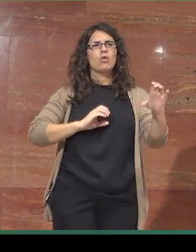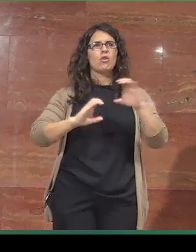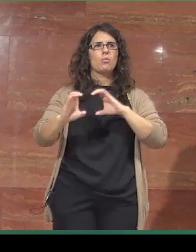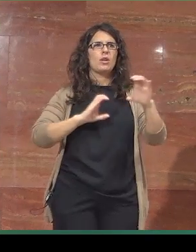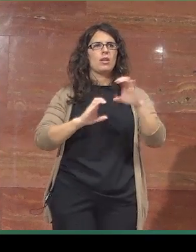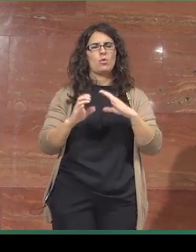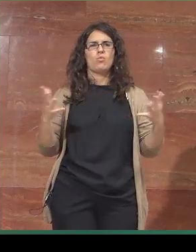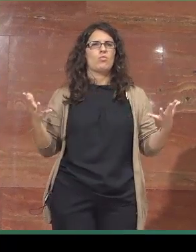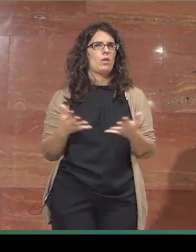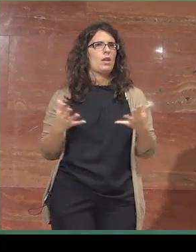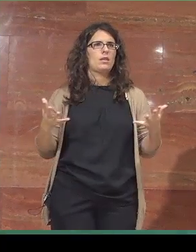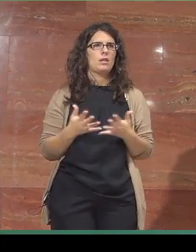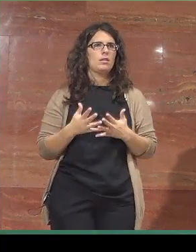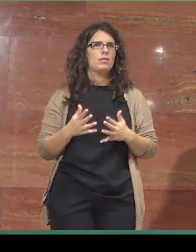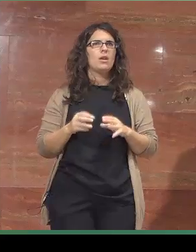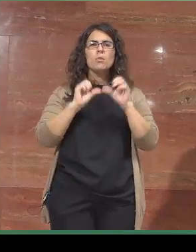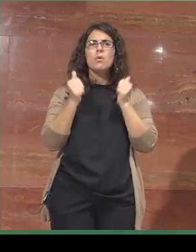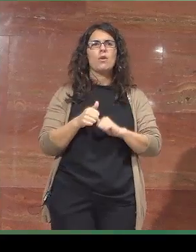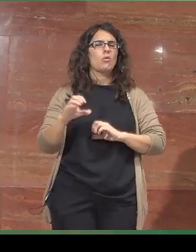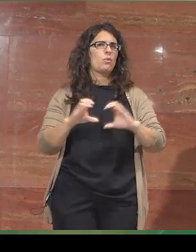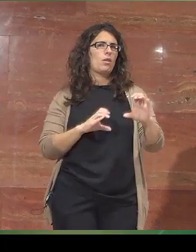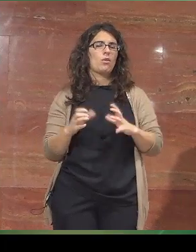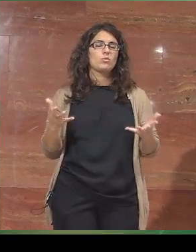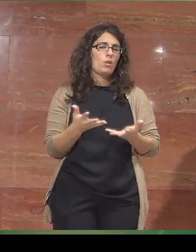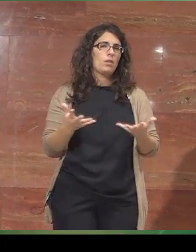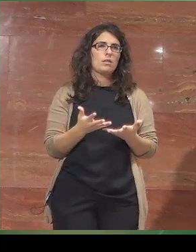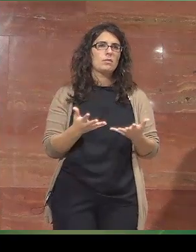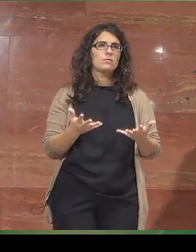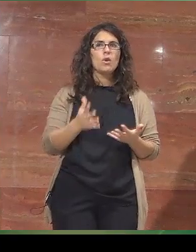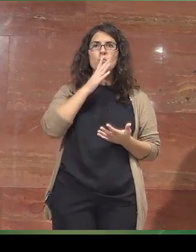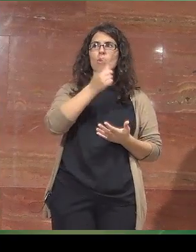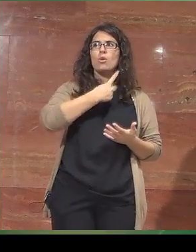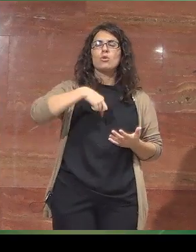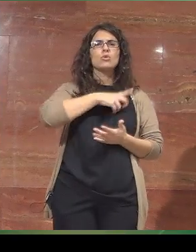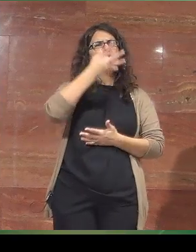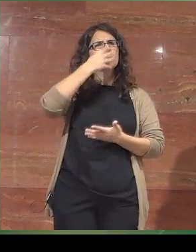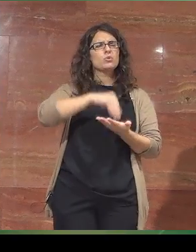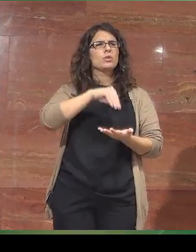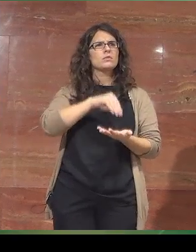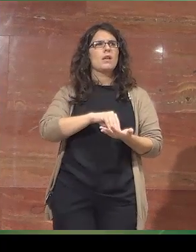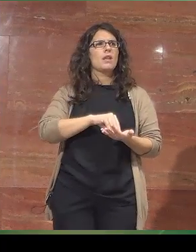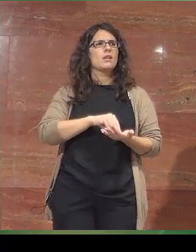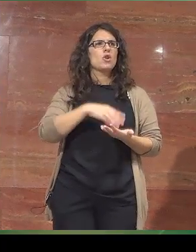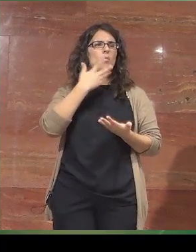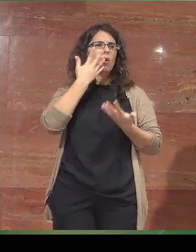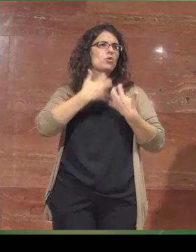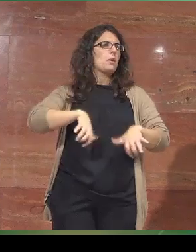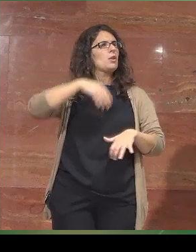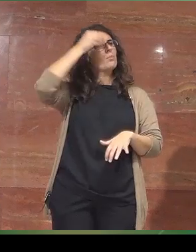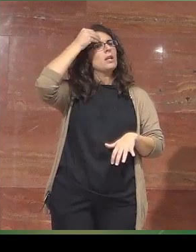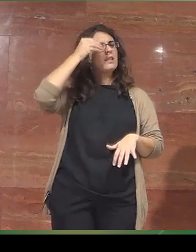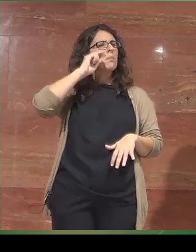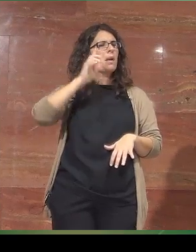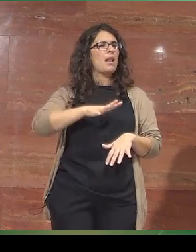urgente revisar el modelo de comunicación porque estamos presuponiendo a veces, o pareciera que las acciones públicas